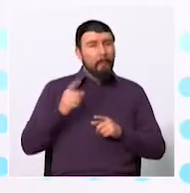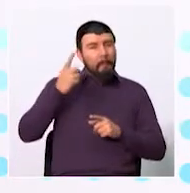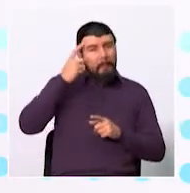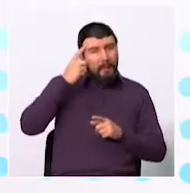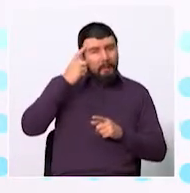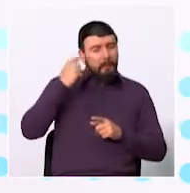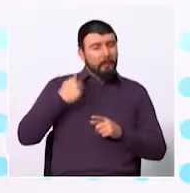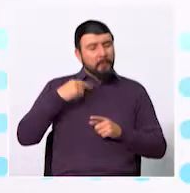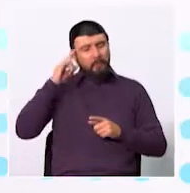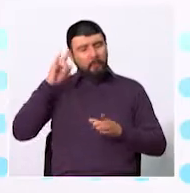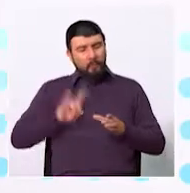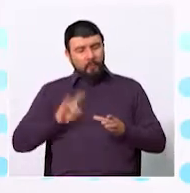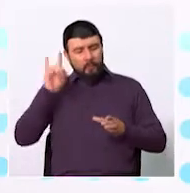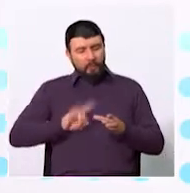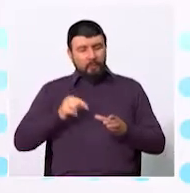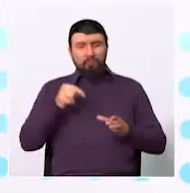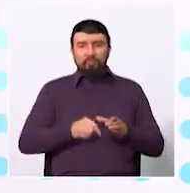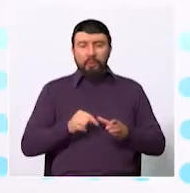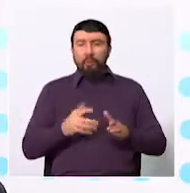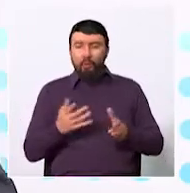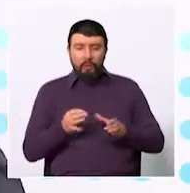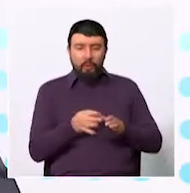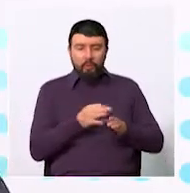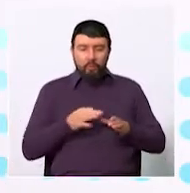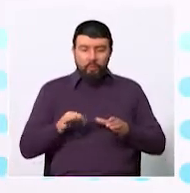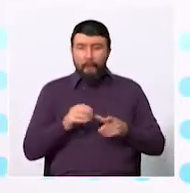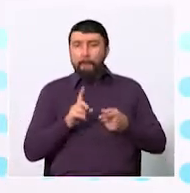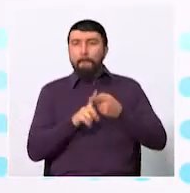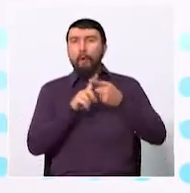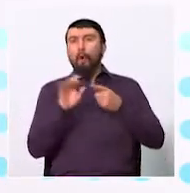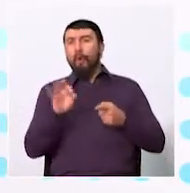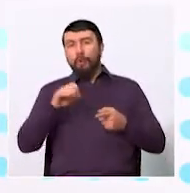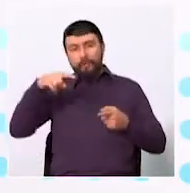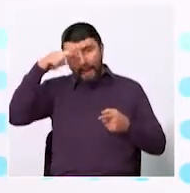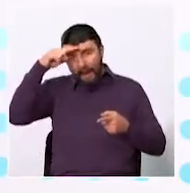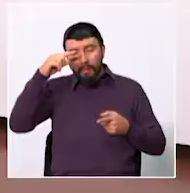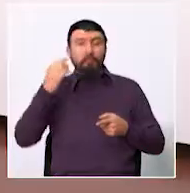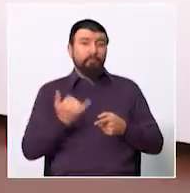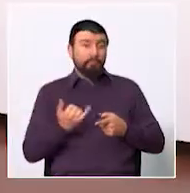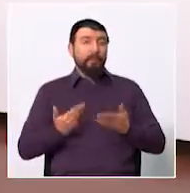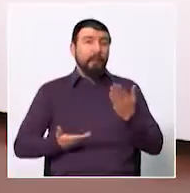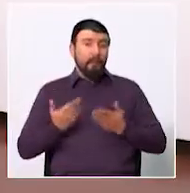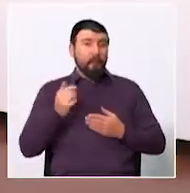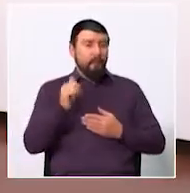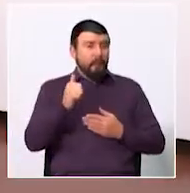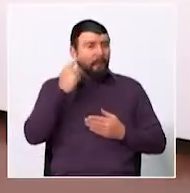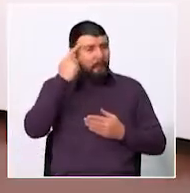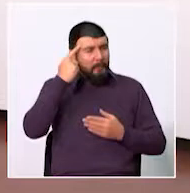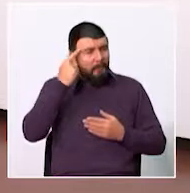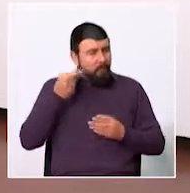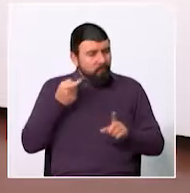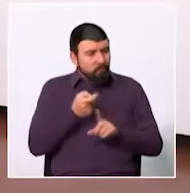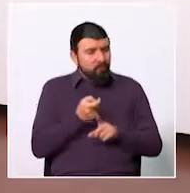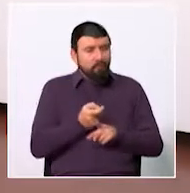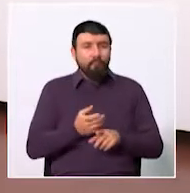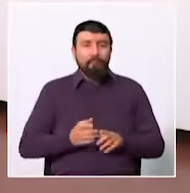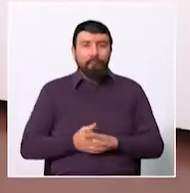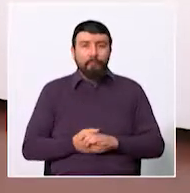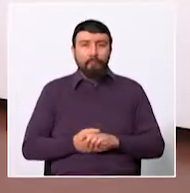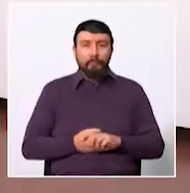afectar nuestra célula es positiva o negativamente el doctor jorge enrique rojas en conexión vital que tal muchas gracias y van a todos ustedes